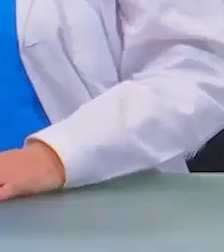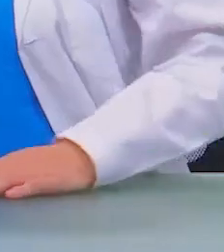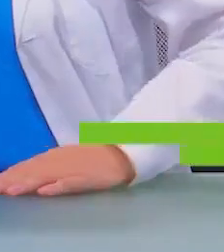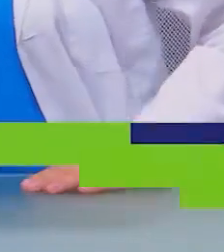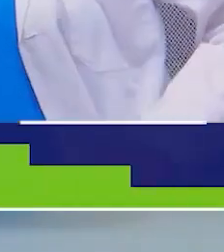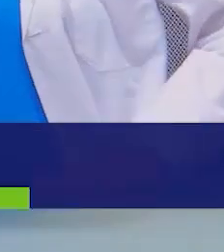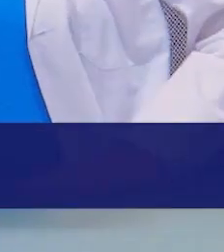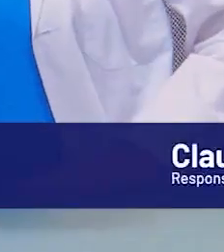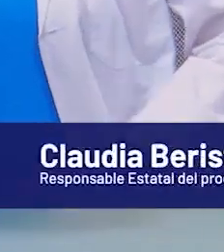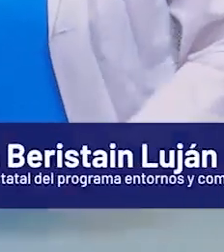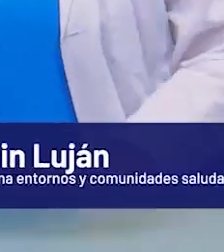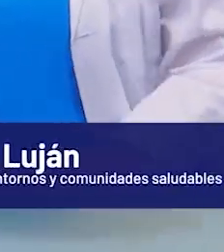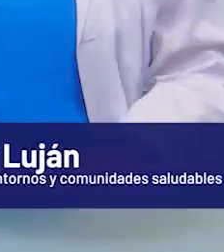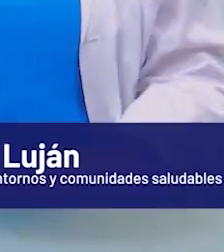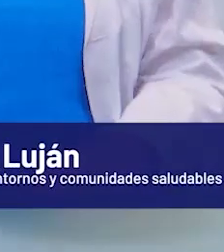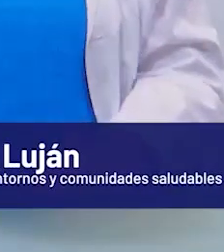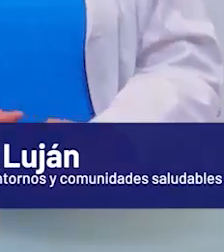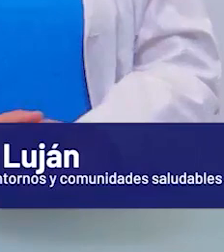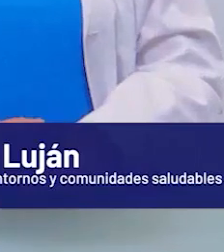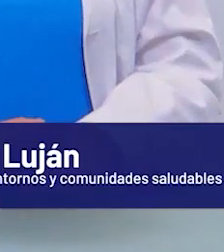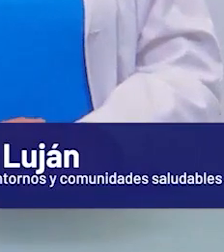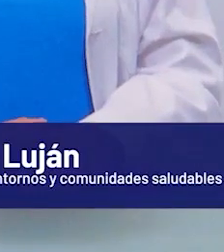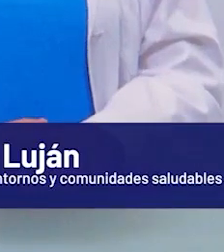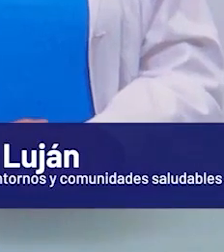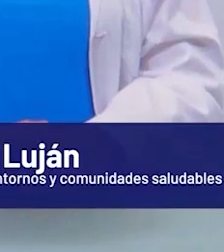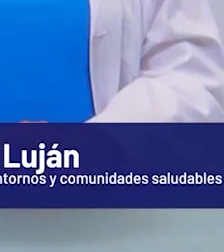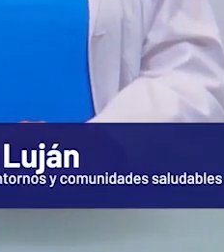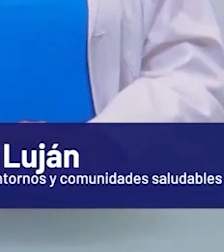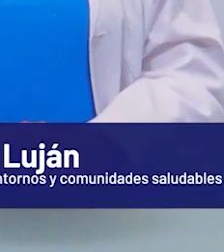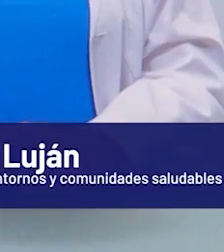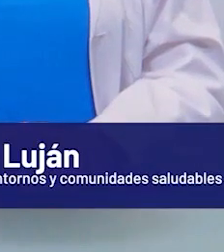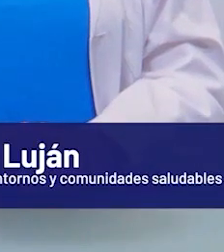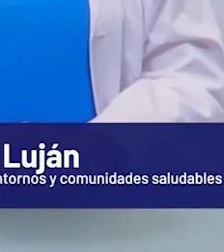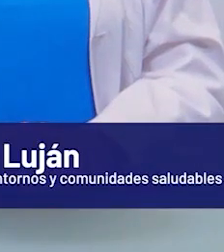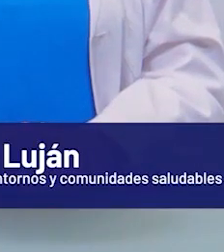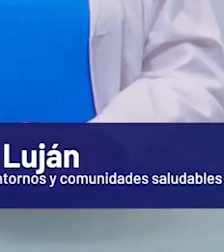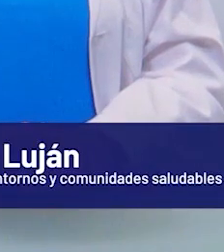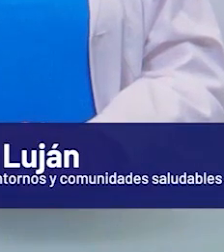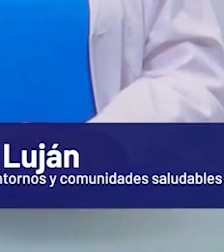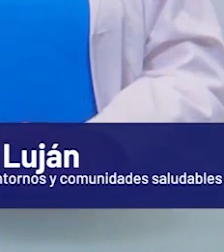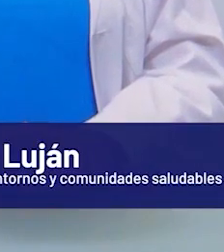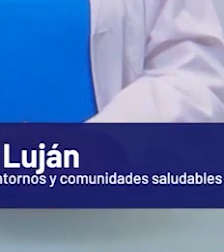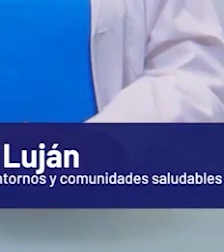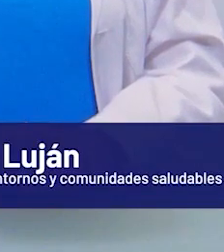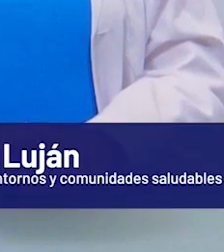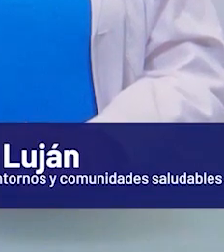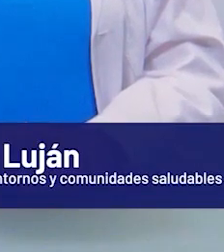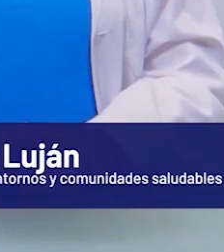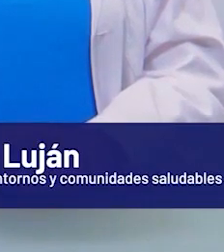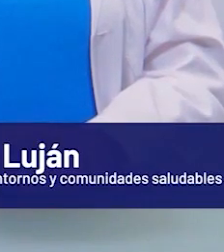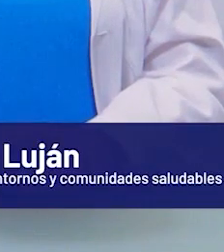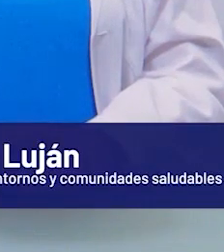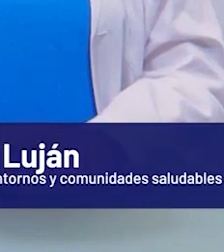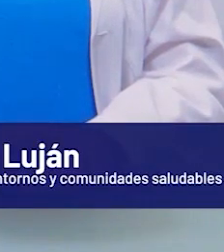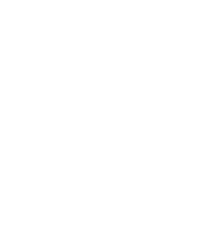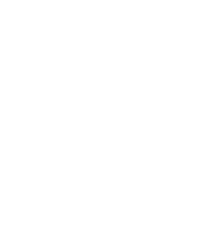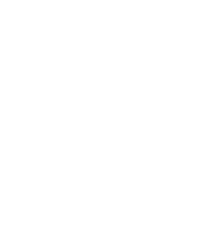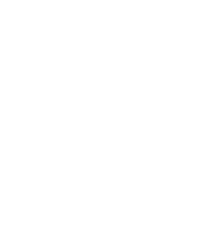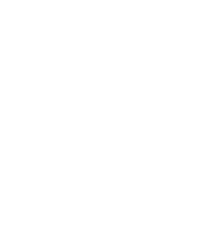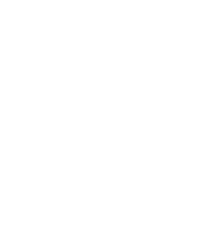es el reporte del día de hoy, doctora. Gracias. Estaremos actualizando esta información todos los días por este mismo medio. Muchas gracias.